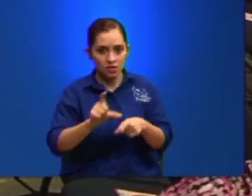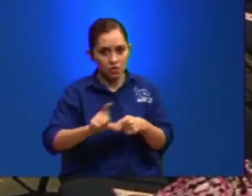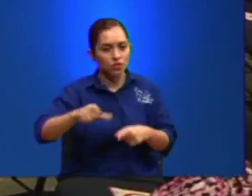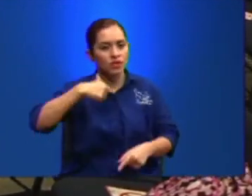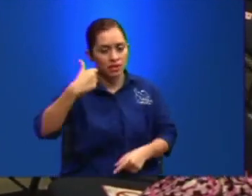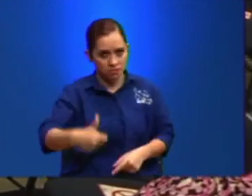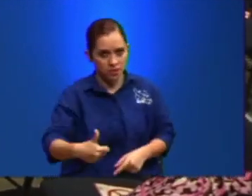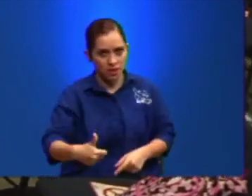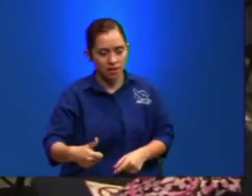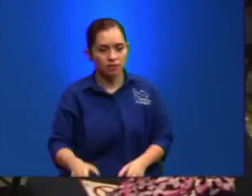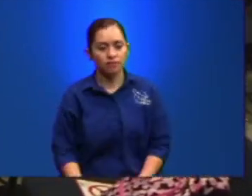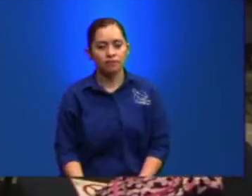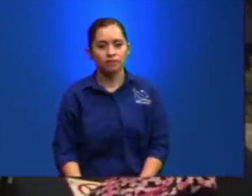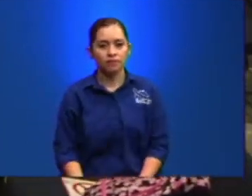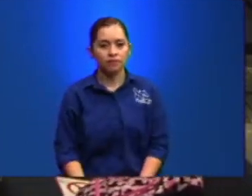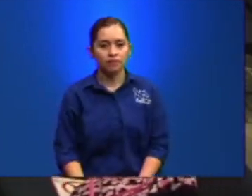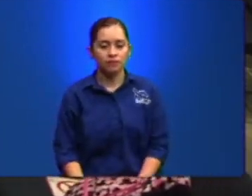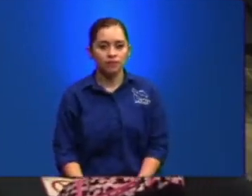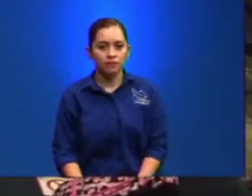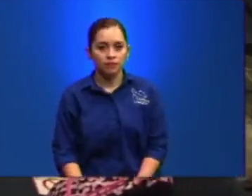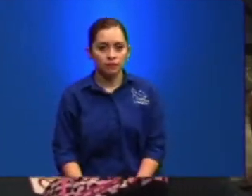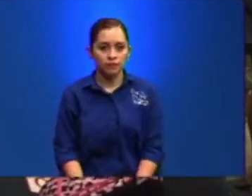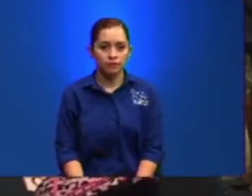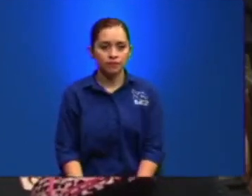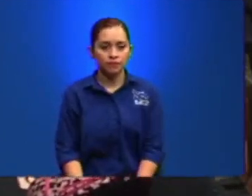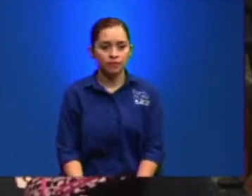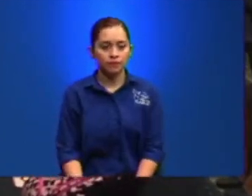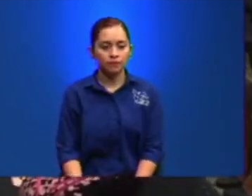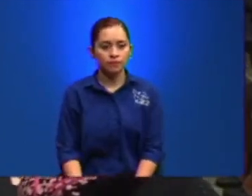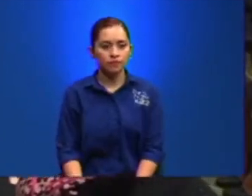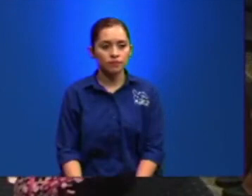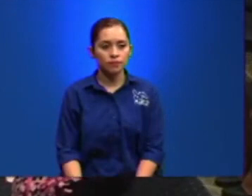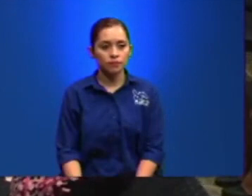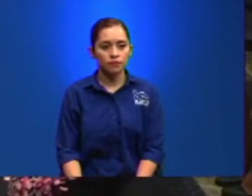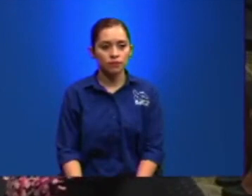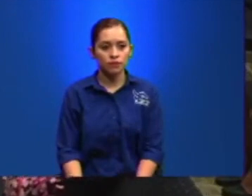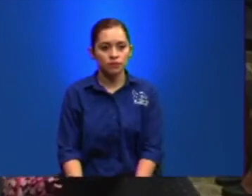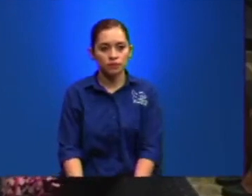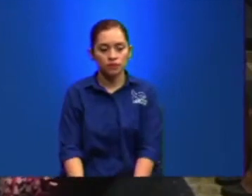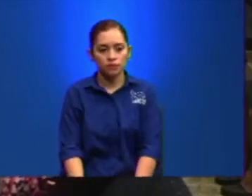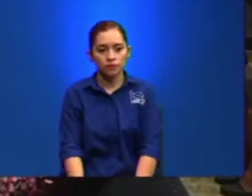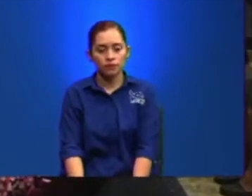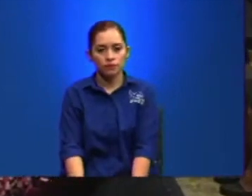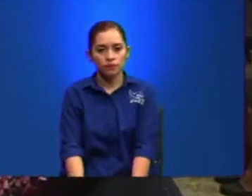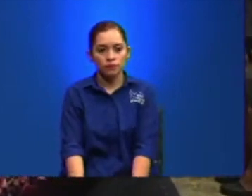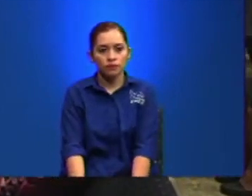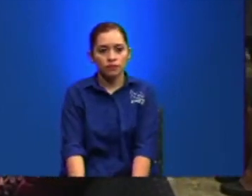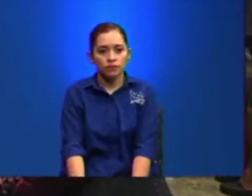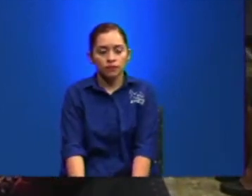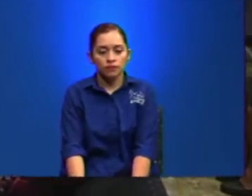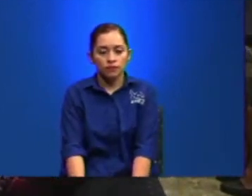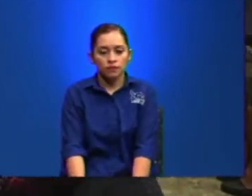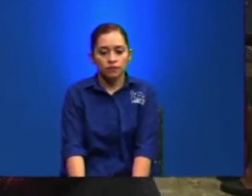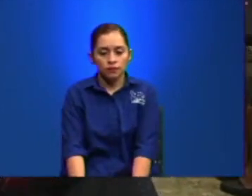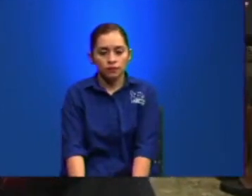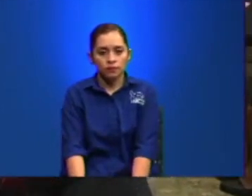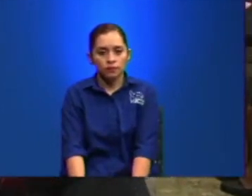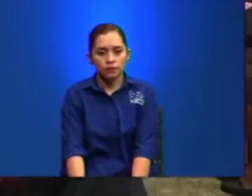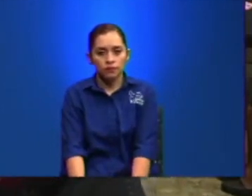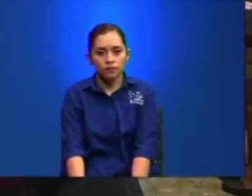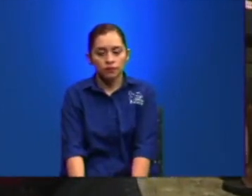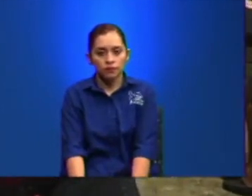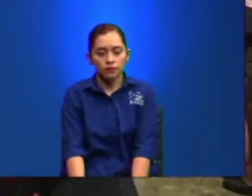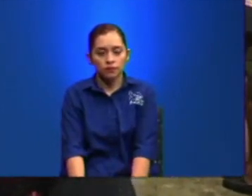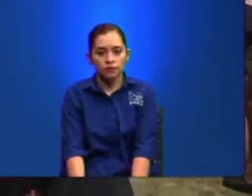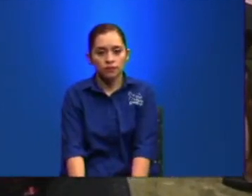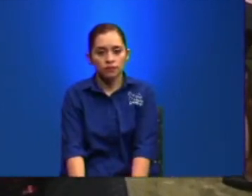poner un ejemplo pues ya que lo miro así como que piensa que no mucho me dio entender pero yo sino de entender en el